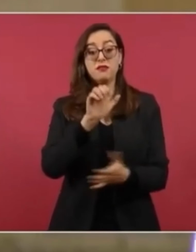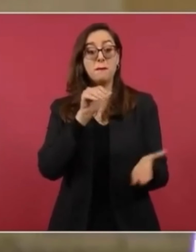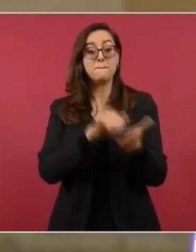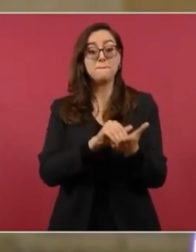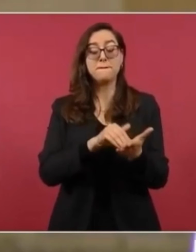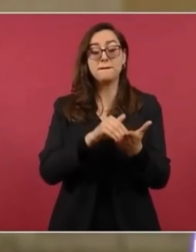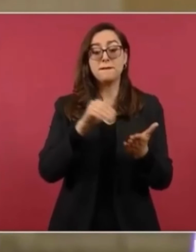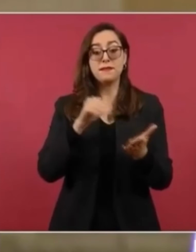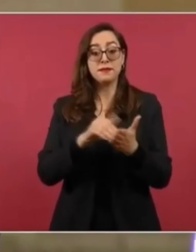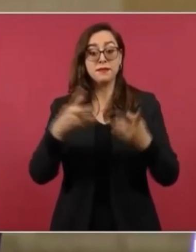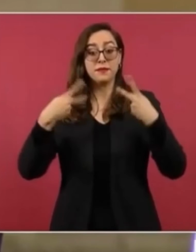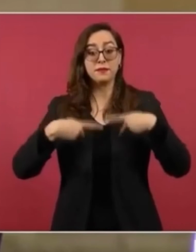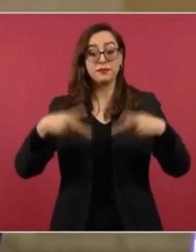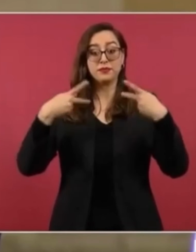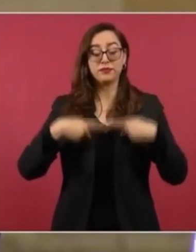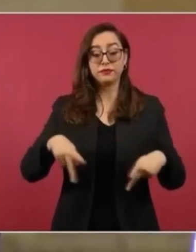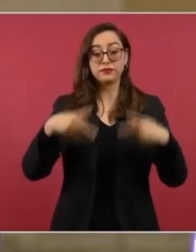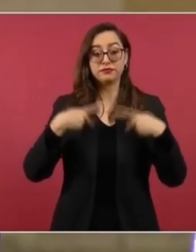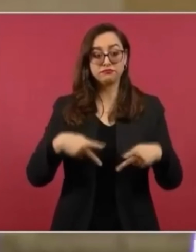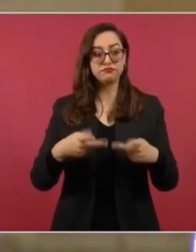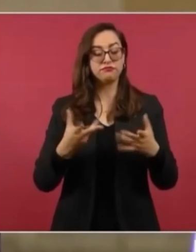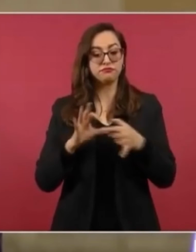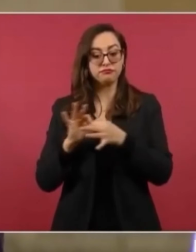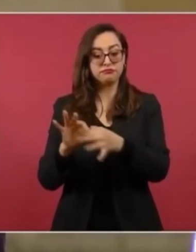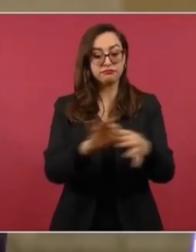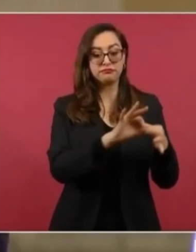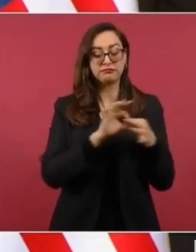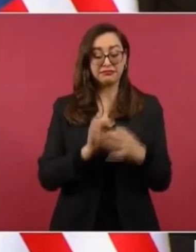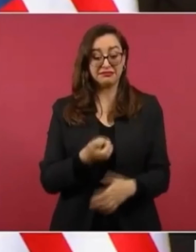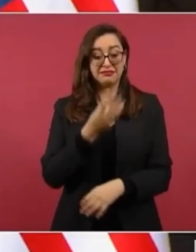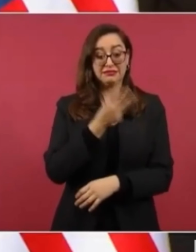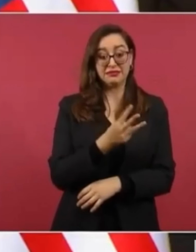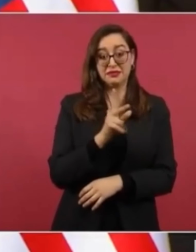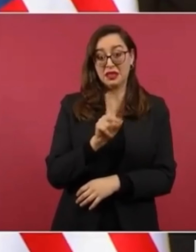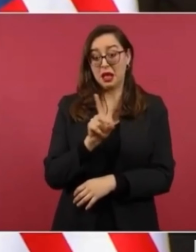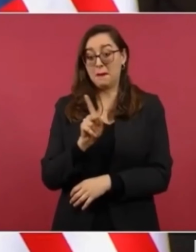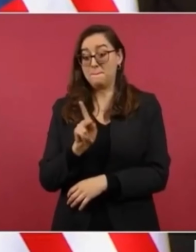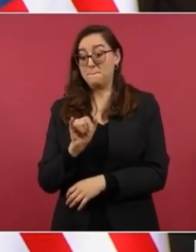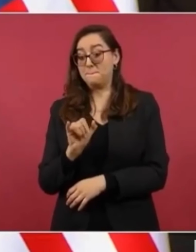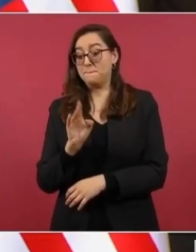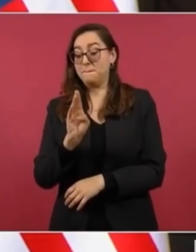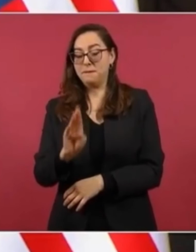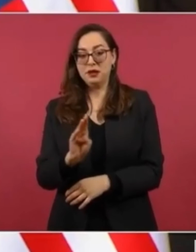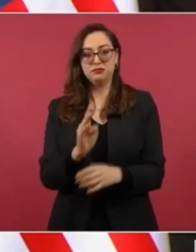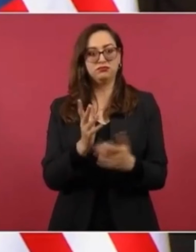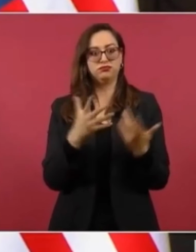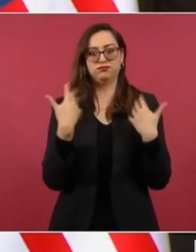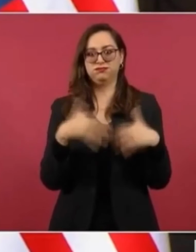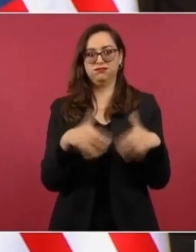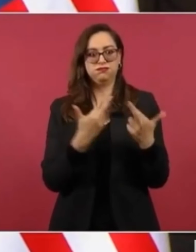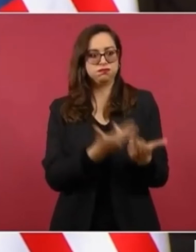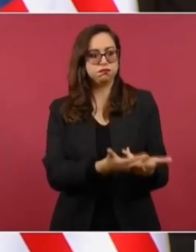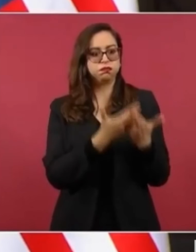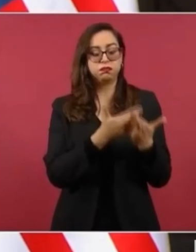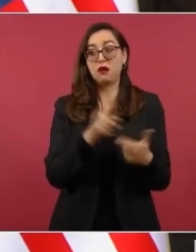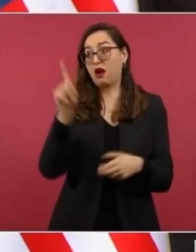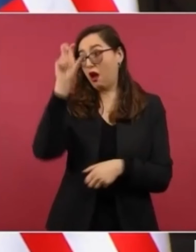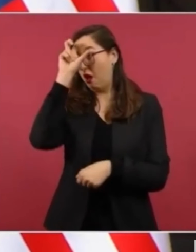sólido. Nuestro PBI combinado es superior al de la Unión Europea. Y como